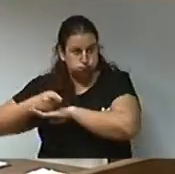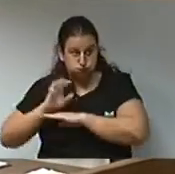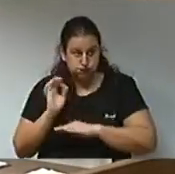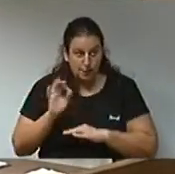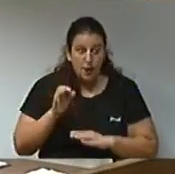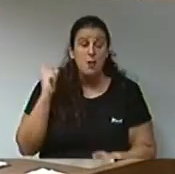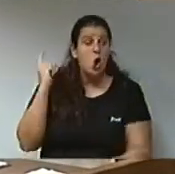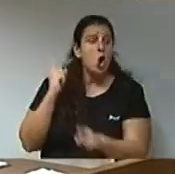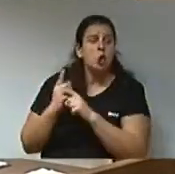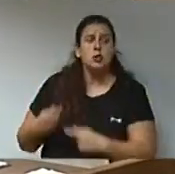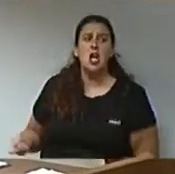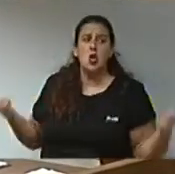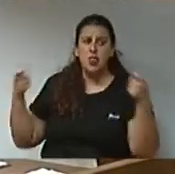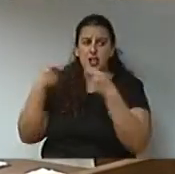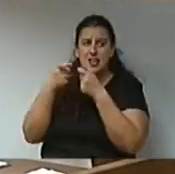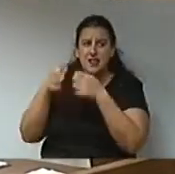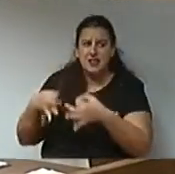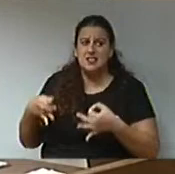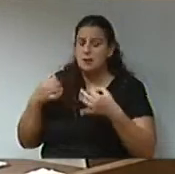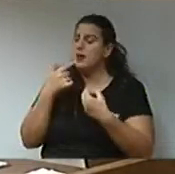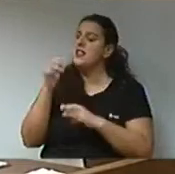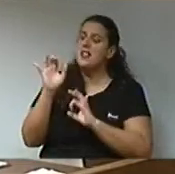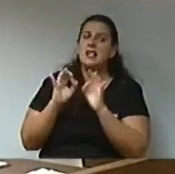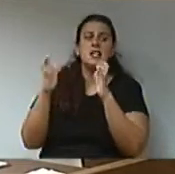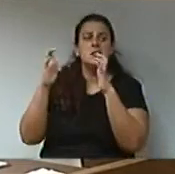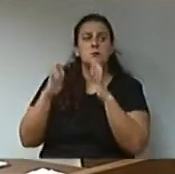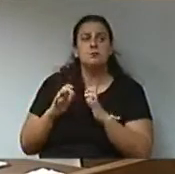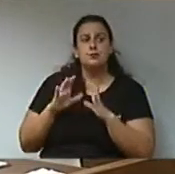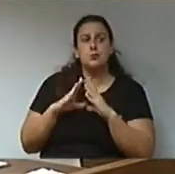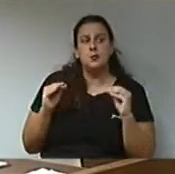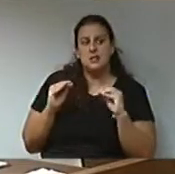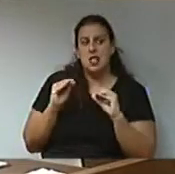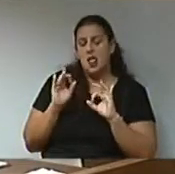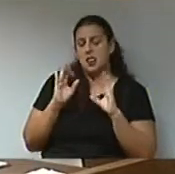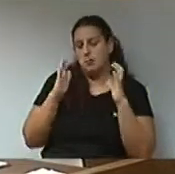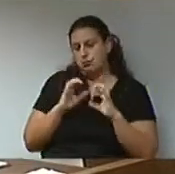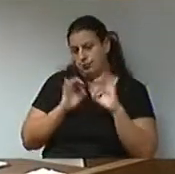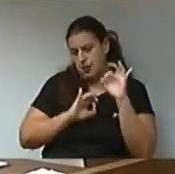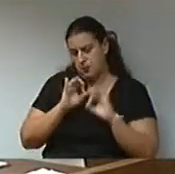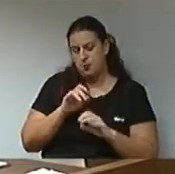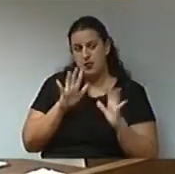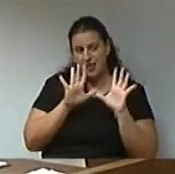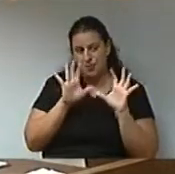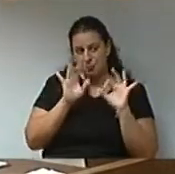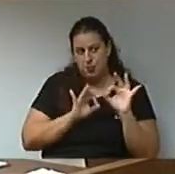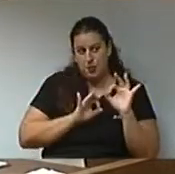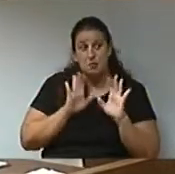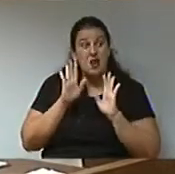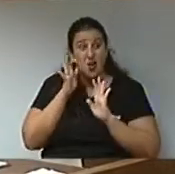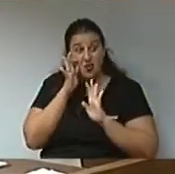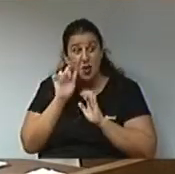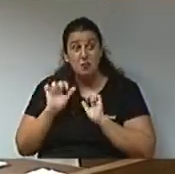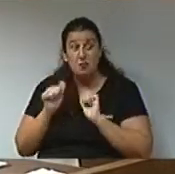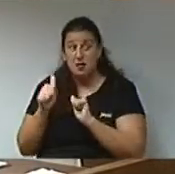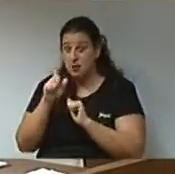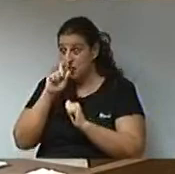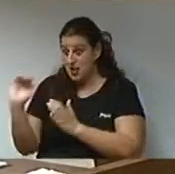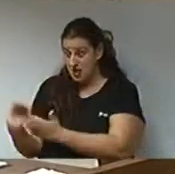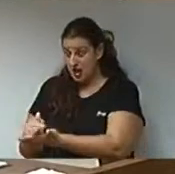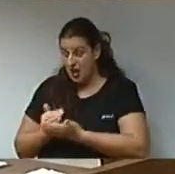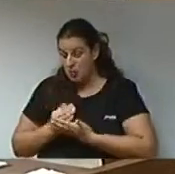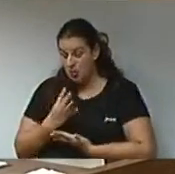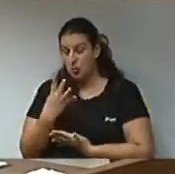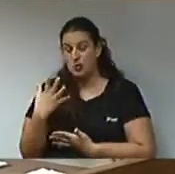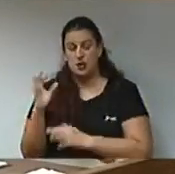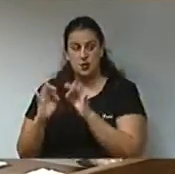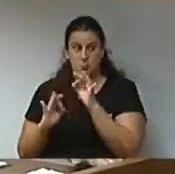la concertada. Anunciaste una rebaja de tasas del 10% universitarias cuando a principio de año el incremento de la recaudación es de un 45%. Una